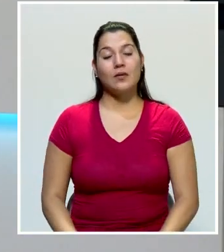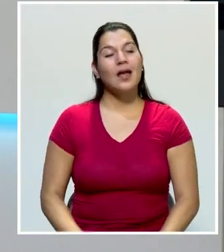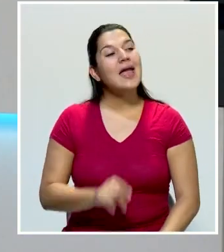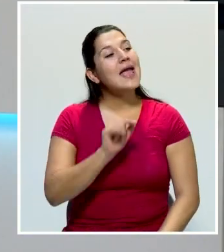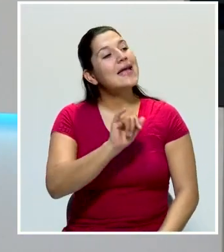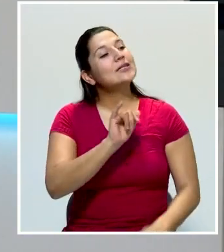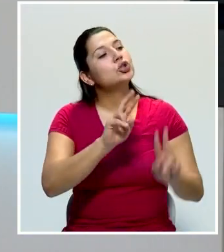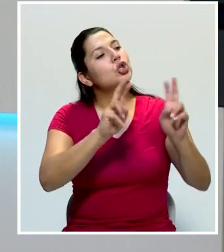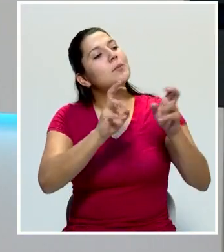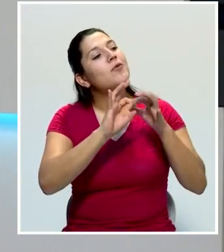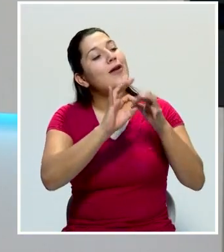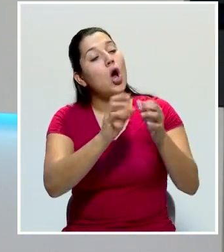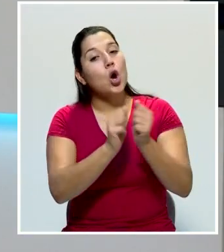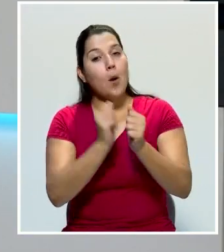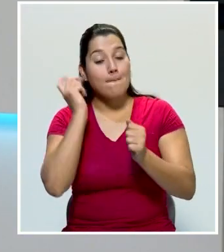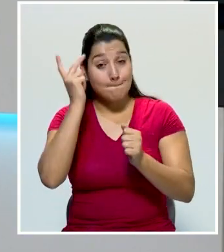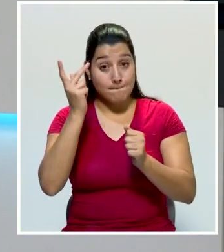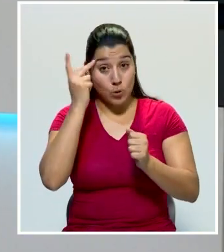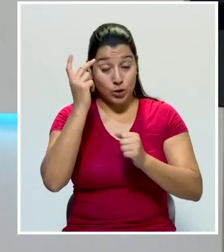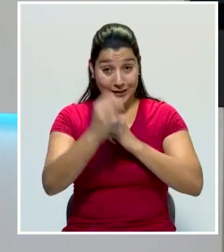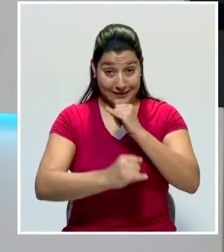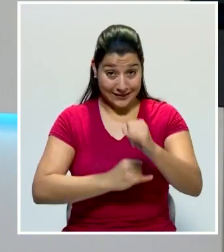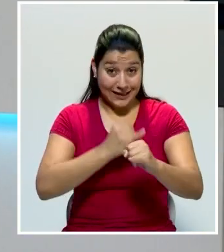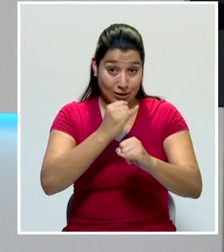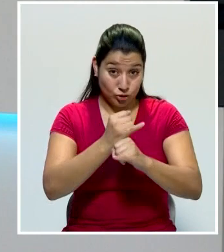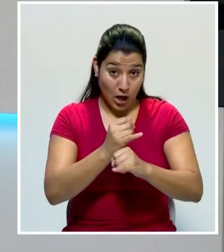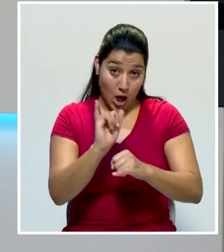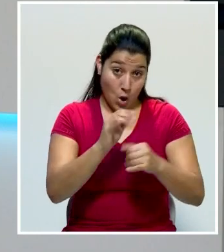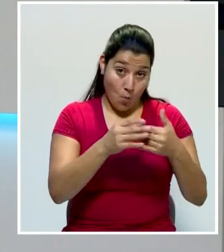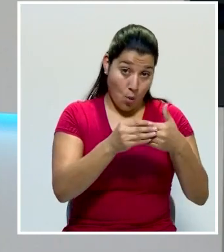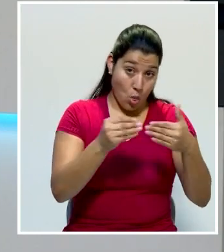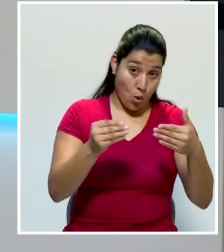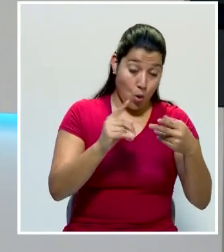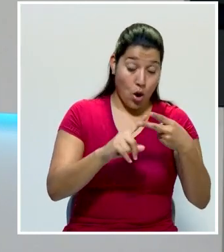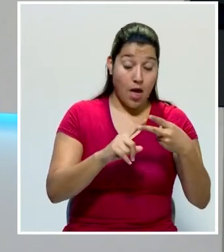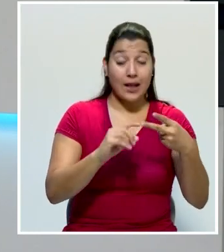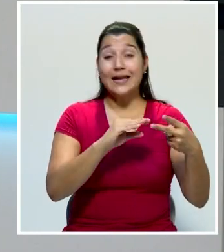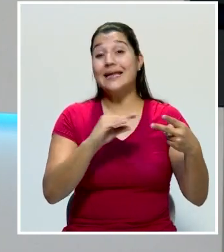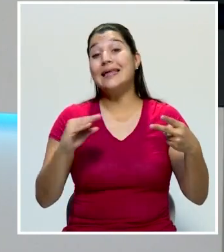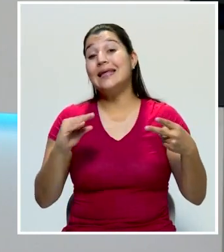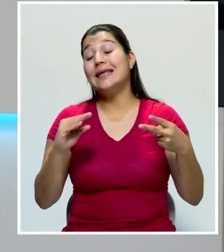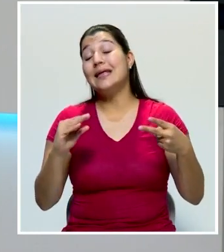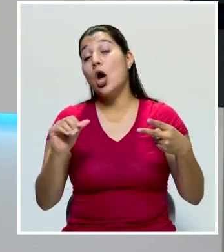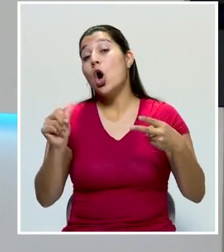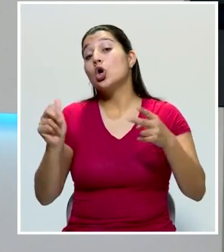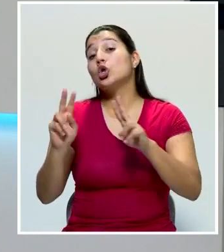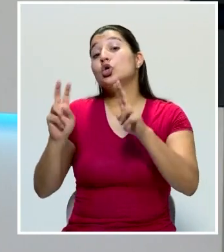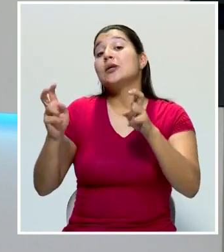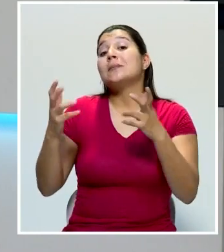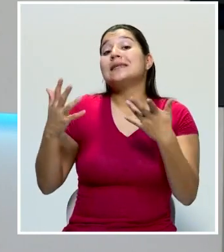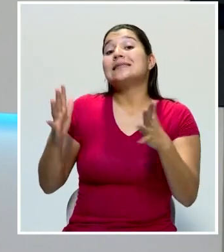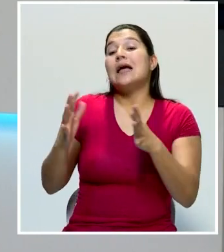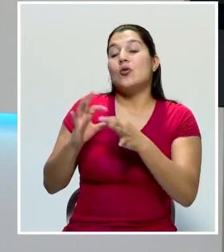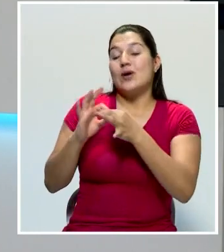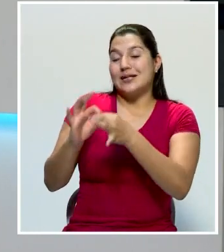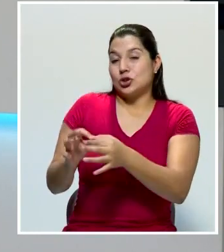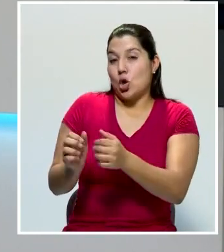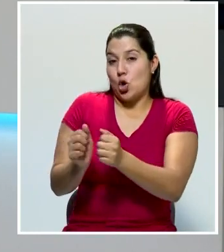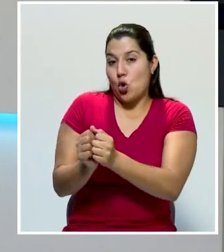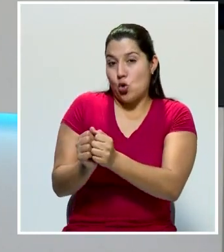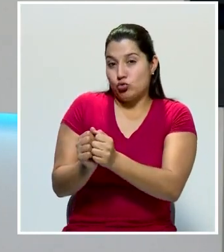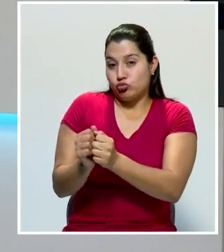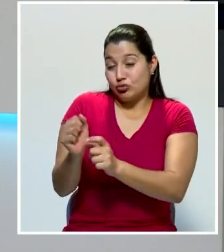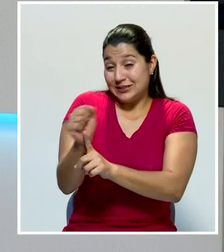con la política internacional, el caso del dólar, y otros que tienen que ver con ya comportamientos internos del